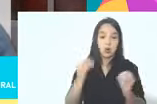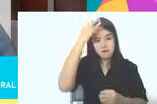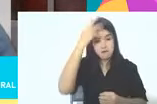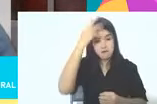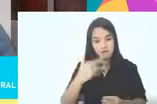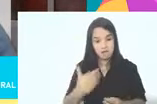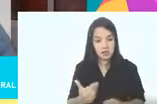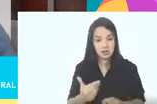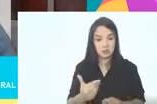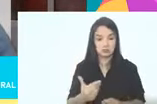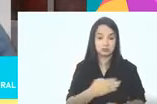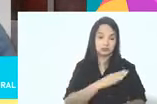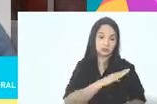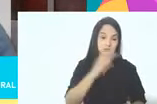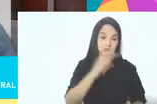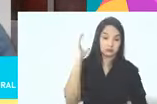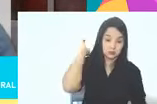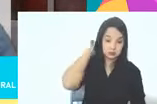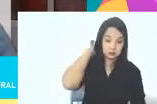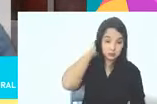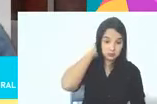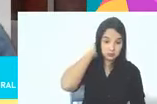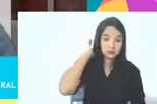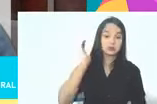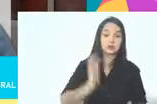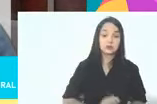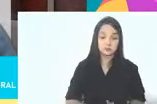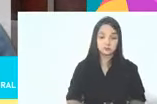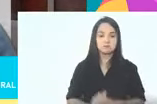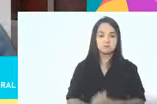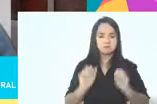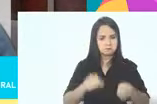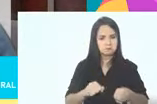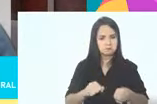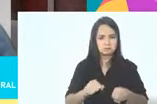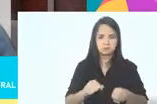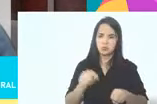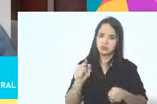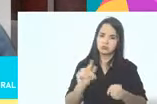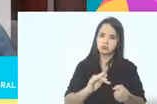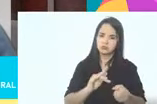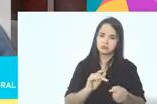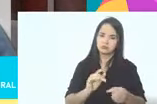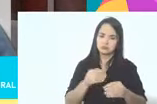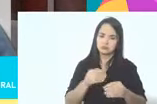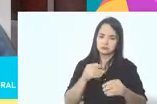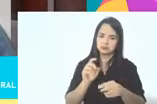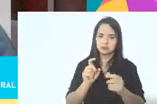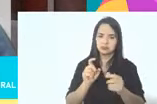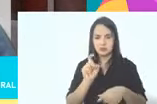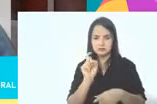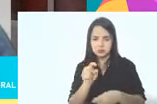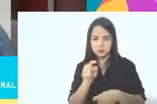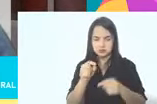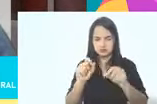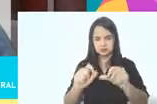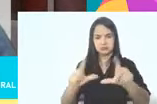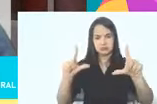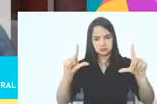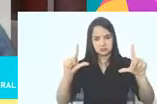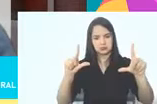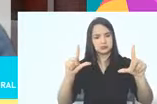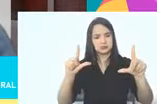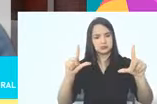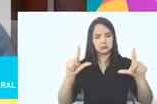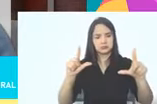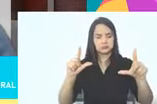las semanas culturales, festivales, encuentros, muestras. Entonces, muy por ferias. Entonces, es muy importante que el